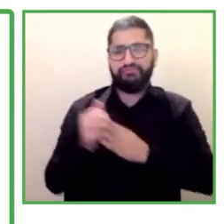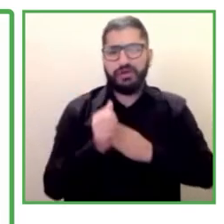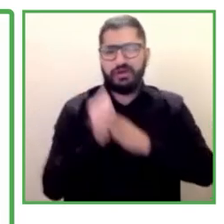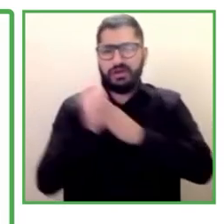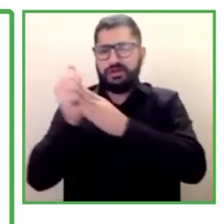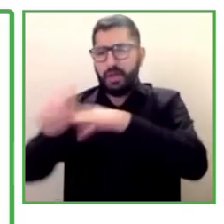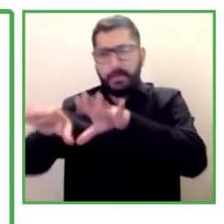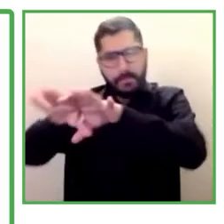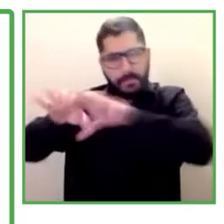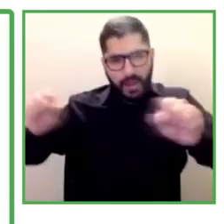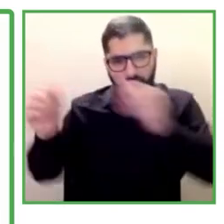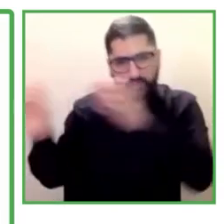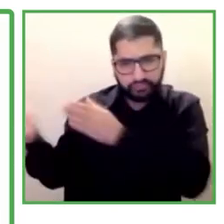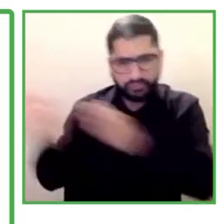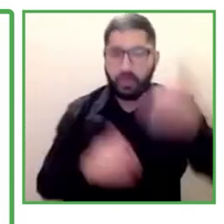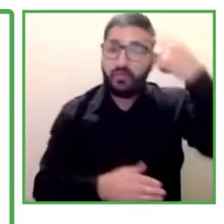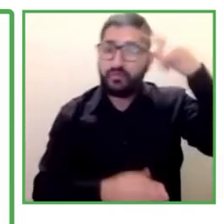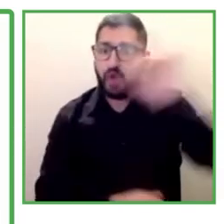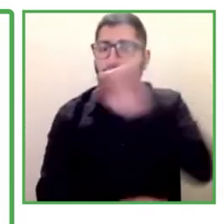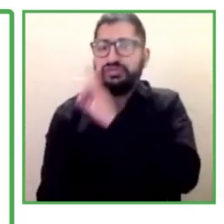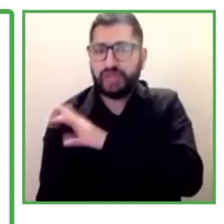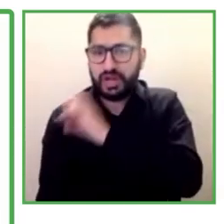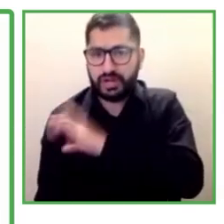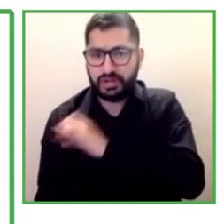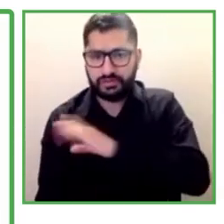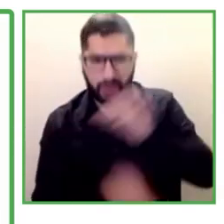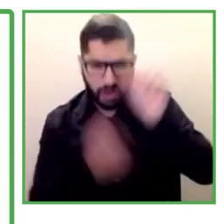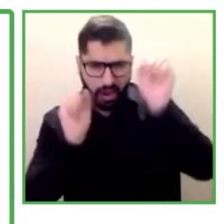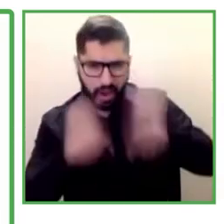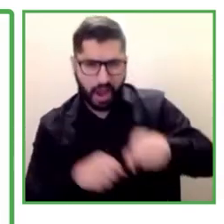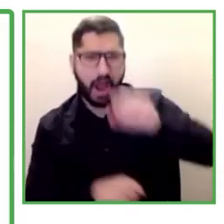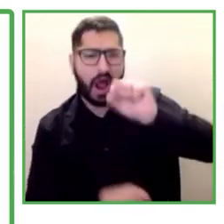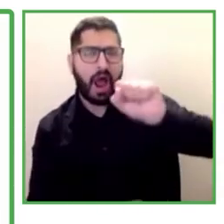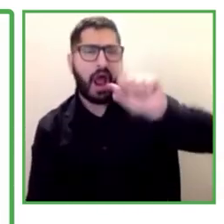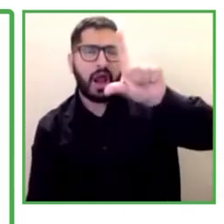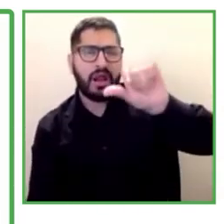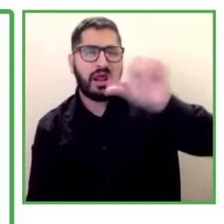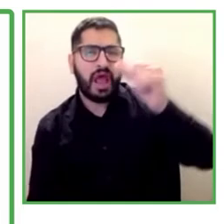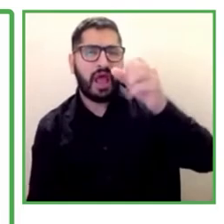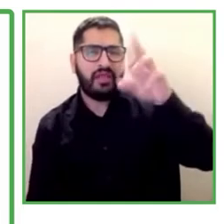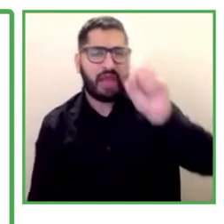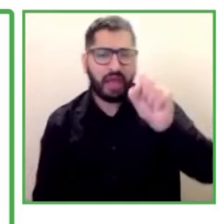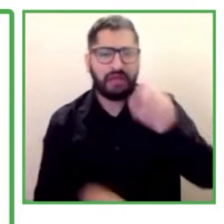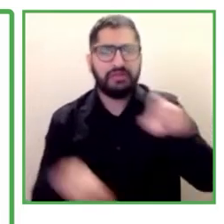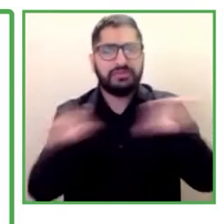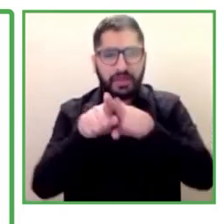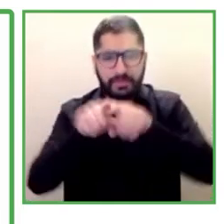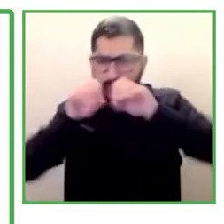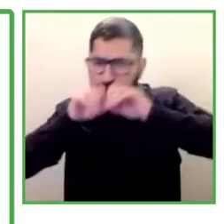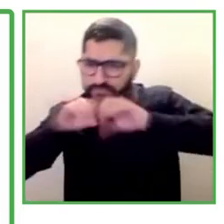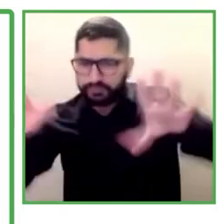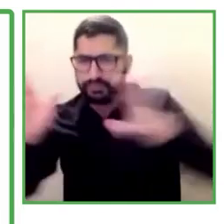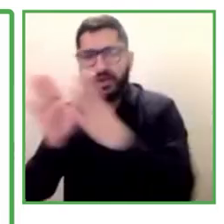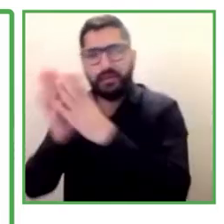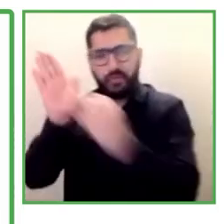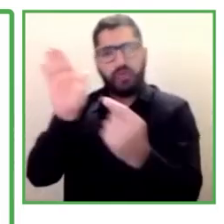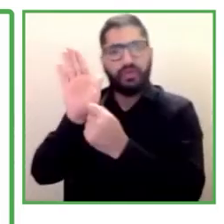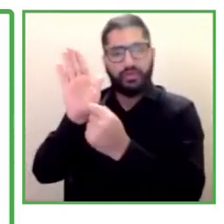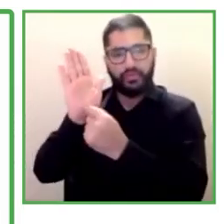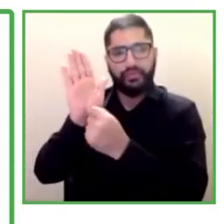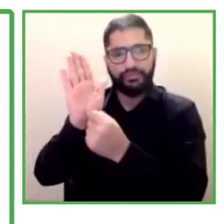como mencionó Alejandra, está replicando el modelo y adaptándolo, ¿no es cierto?, al contexto